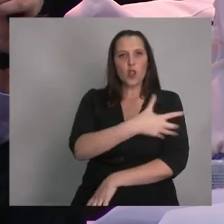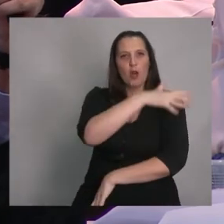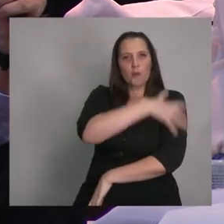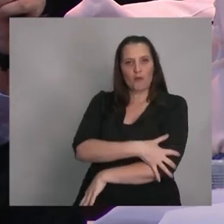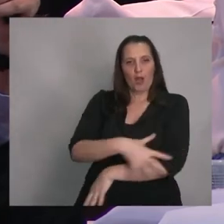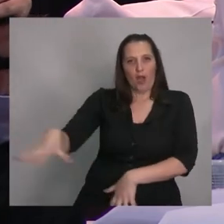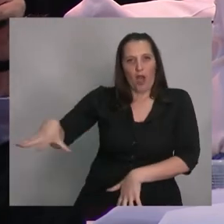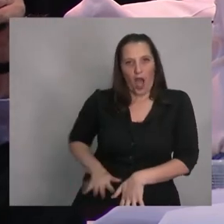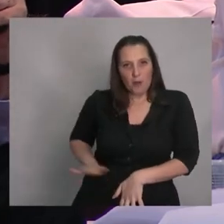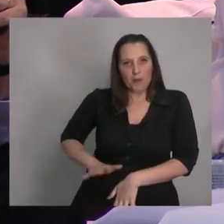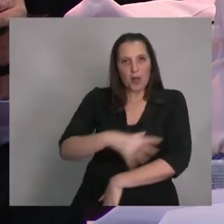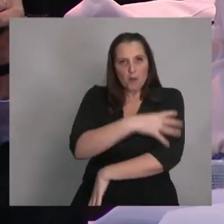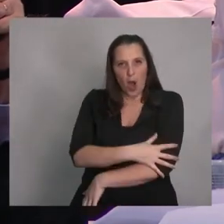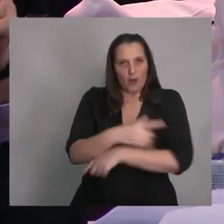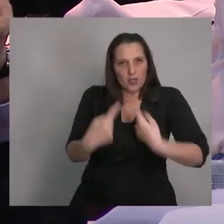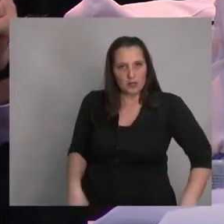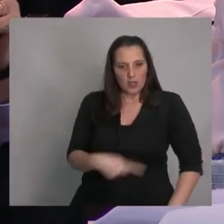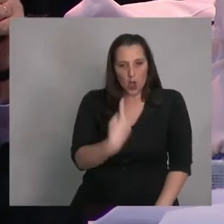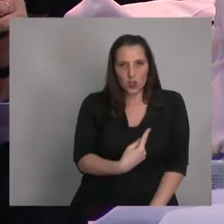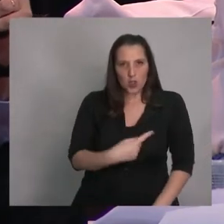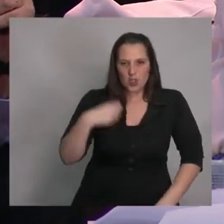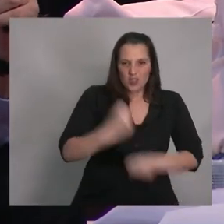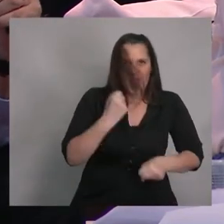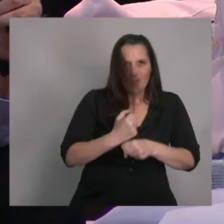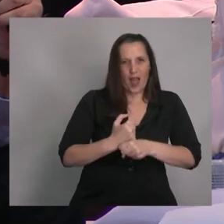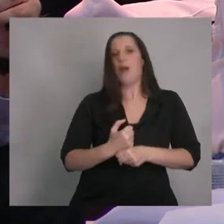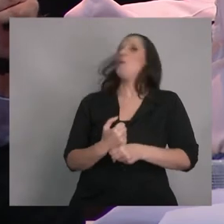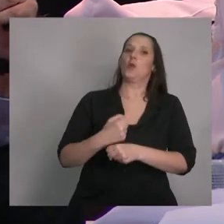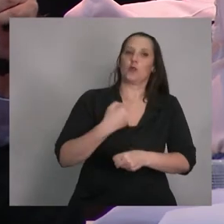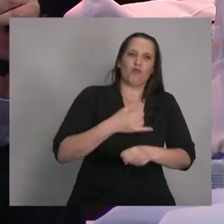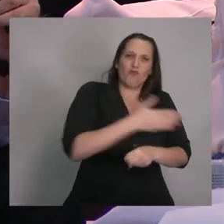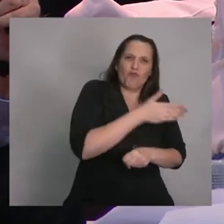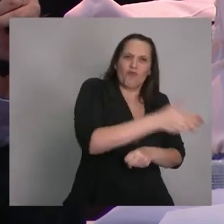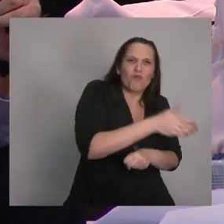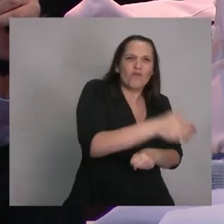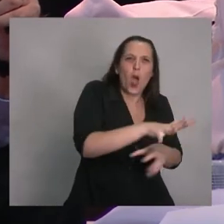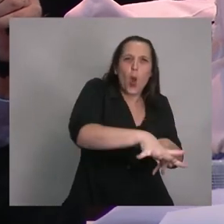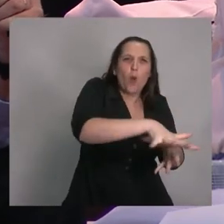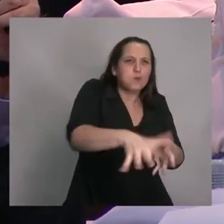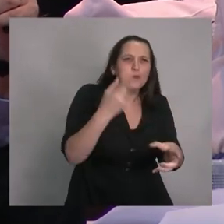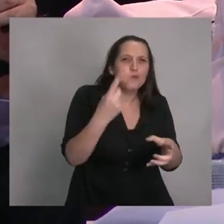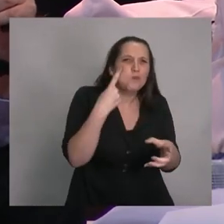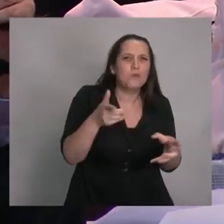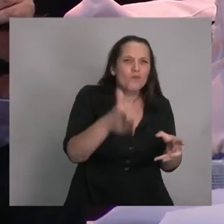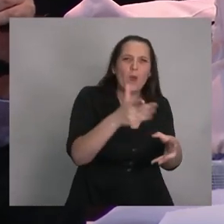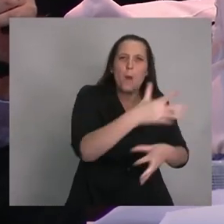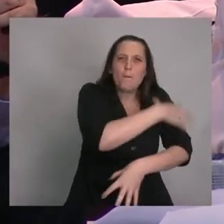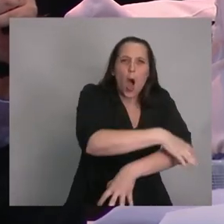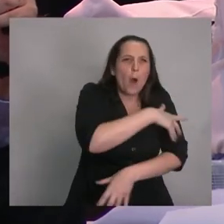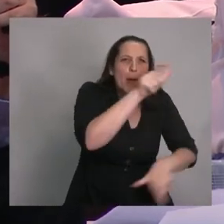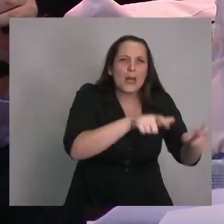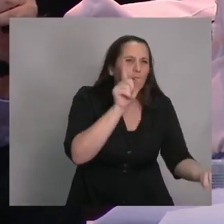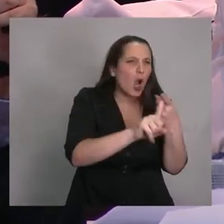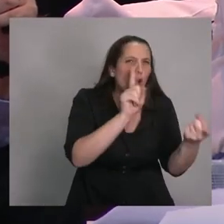hambre con la pobreza aquello que trabajamos en territorio con los más pobres